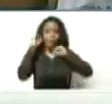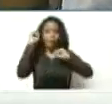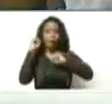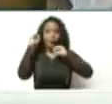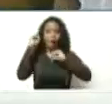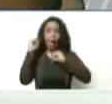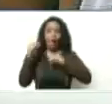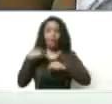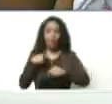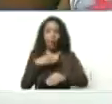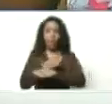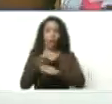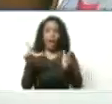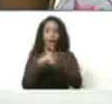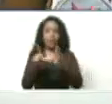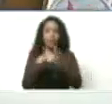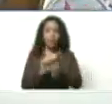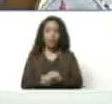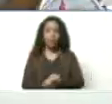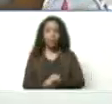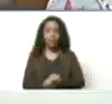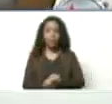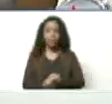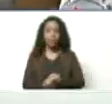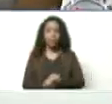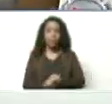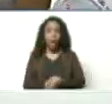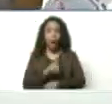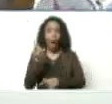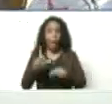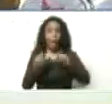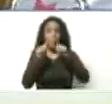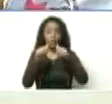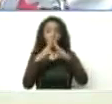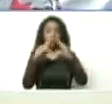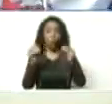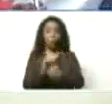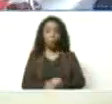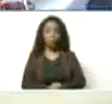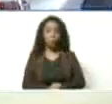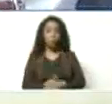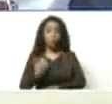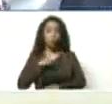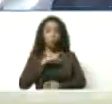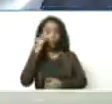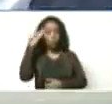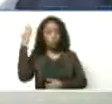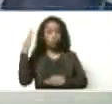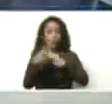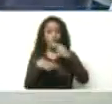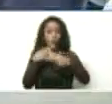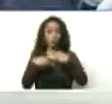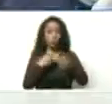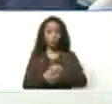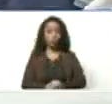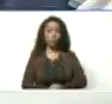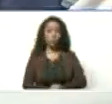cuando estaba en el liceo o sea ahora y ahí empezó todos nuestros sueños revolucionarios